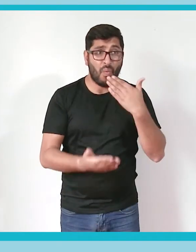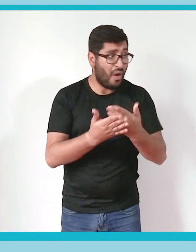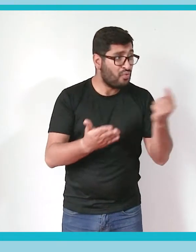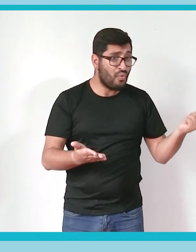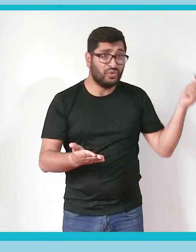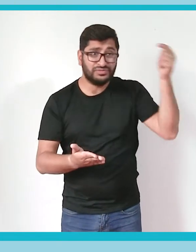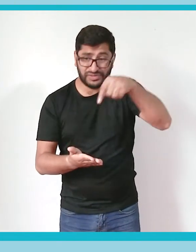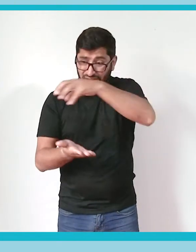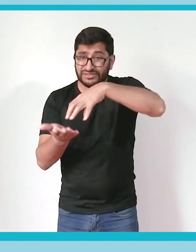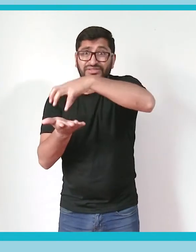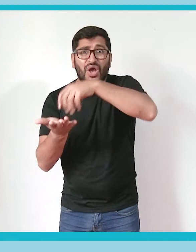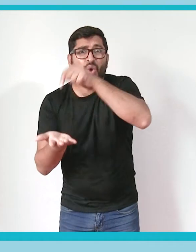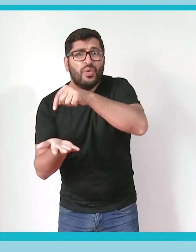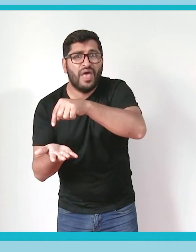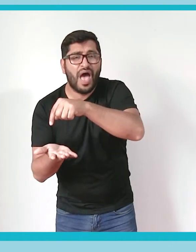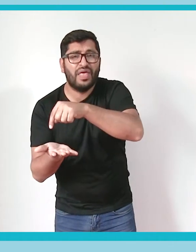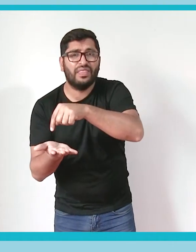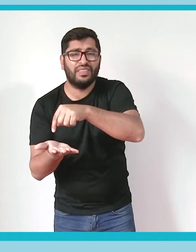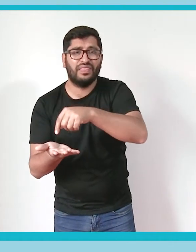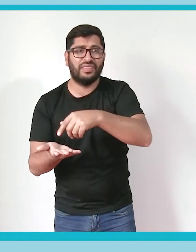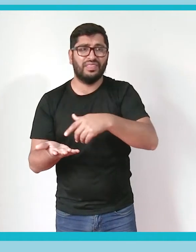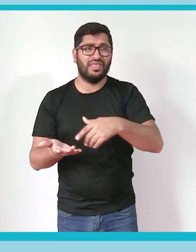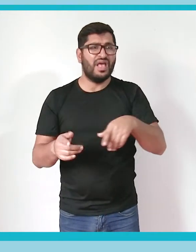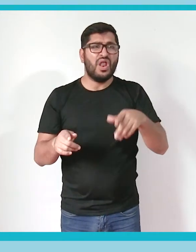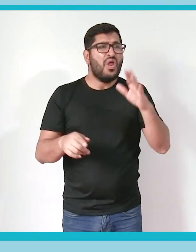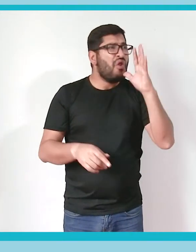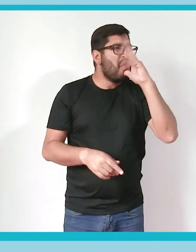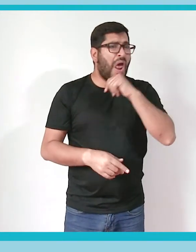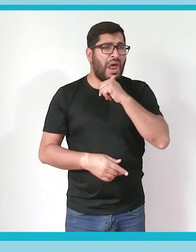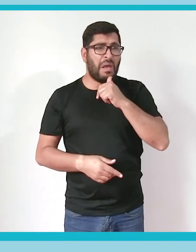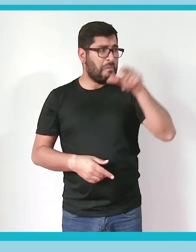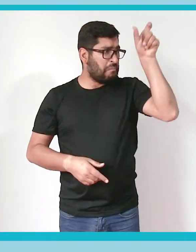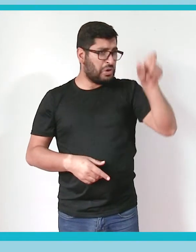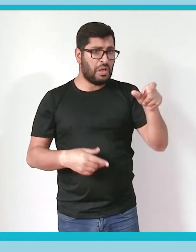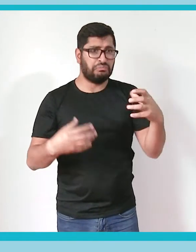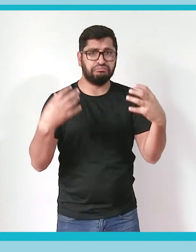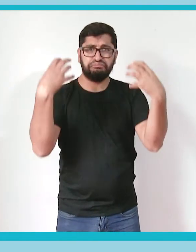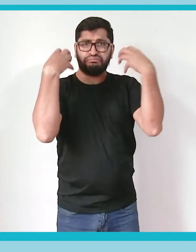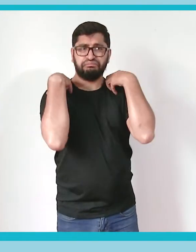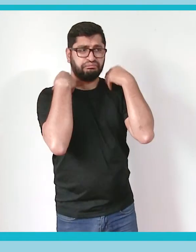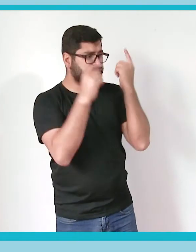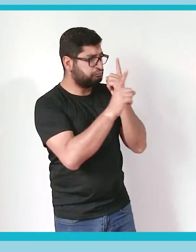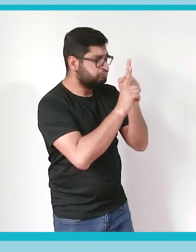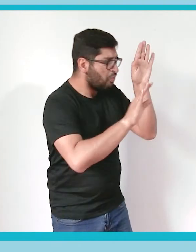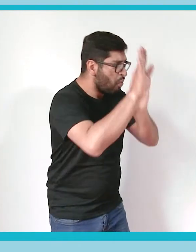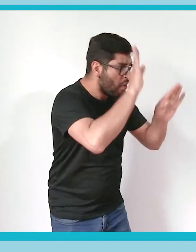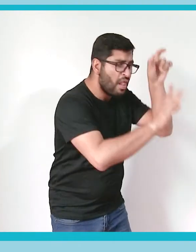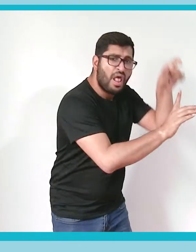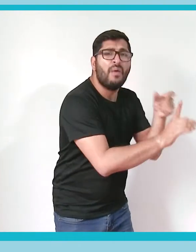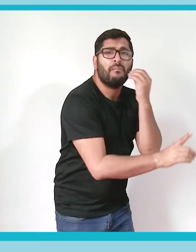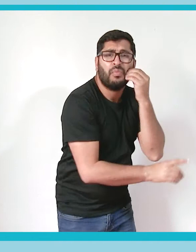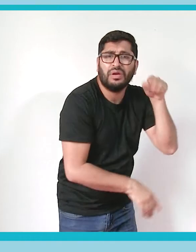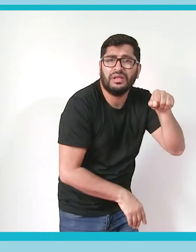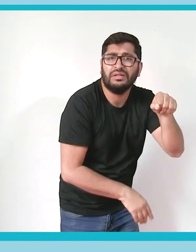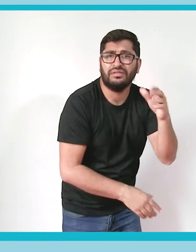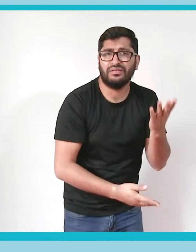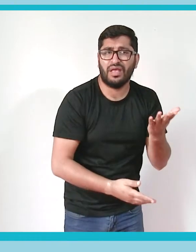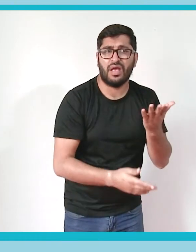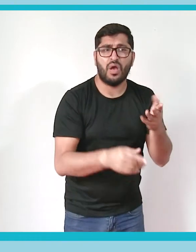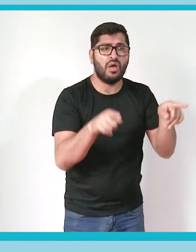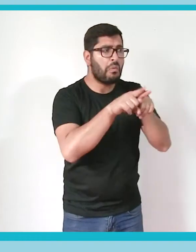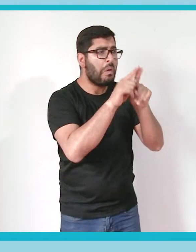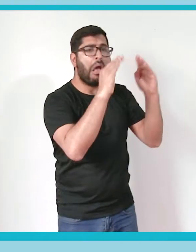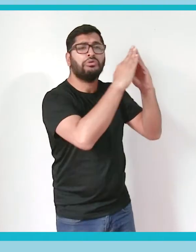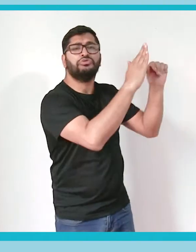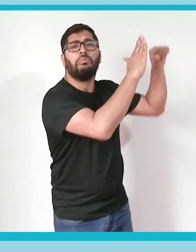Pero cuando llega a la ciudad ya nadie lo cuida, porque se queda solo, la familia sale a trabajar, las